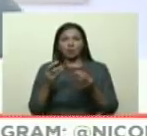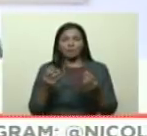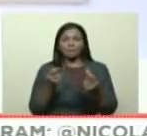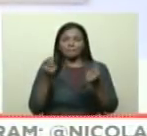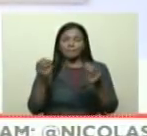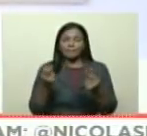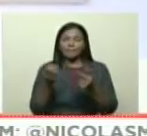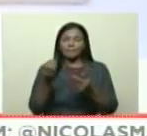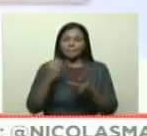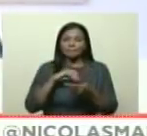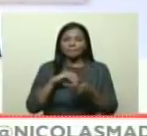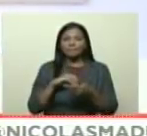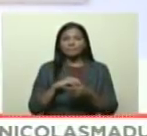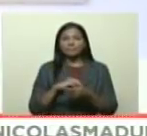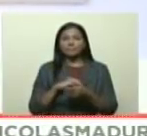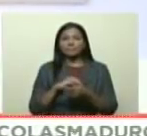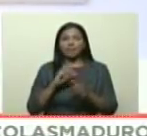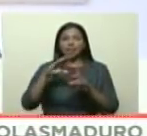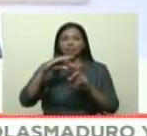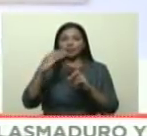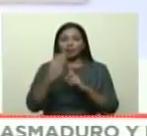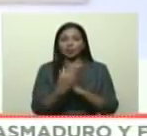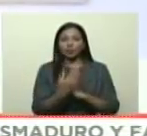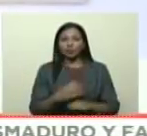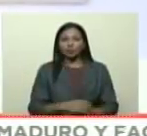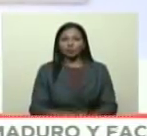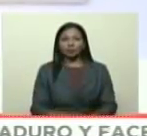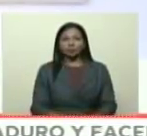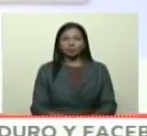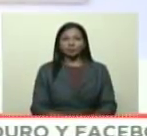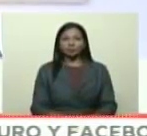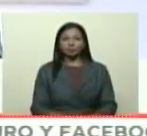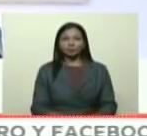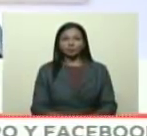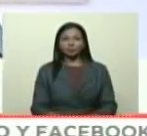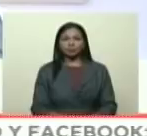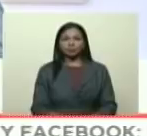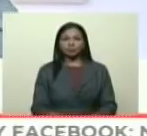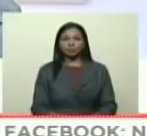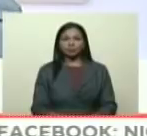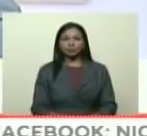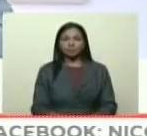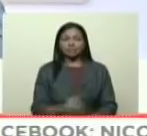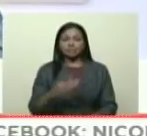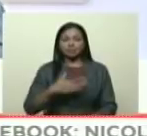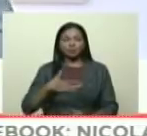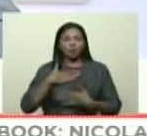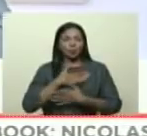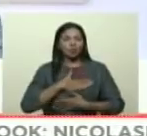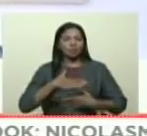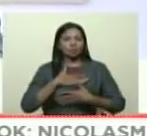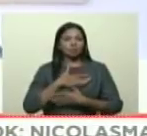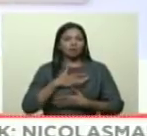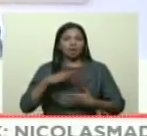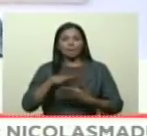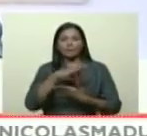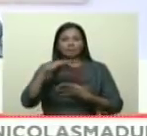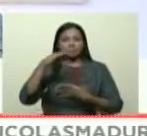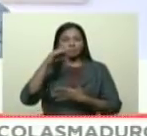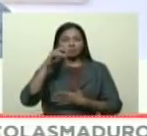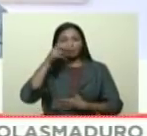estimulador de la cultura, de la satisfacción espiritual de los